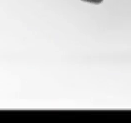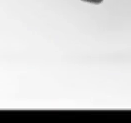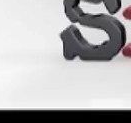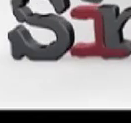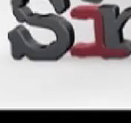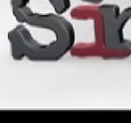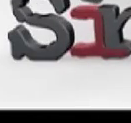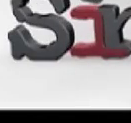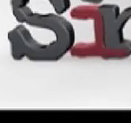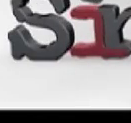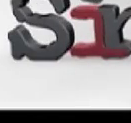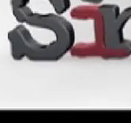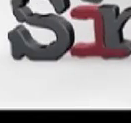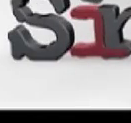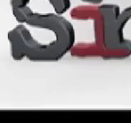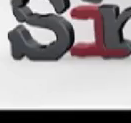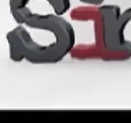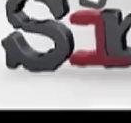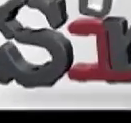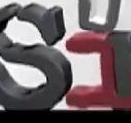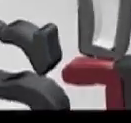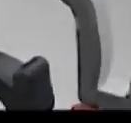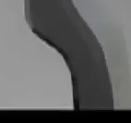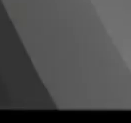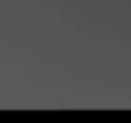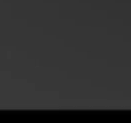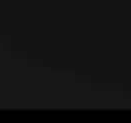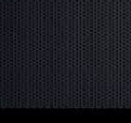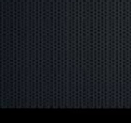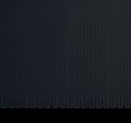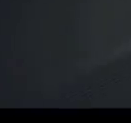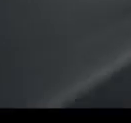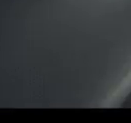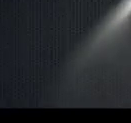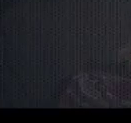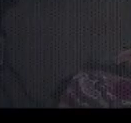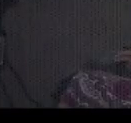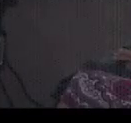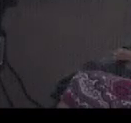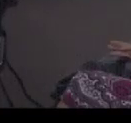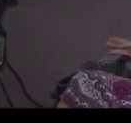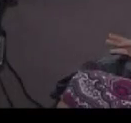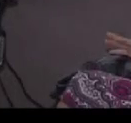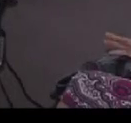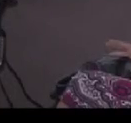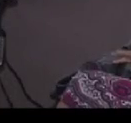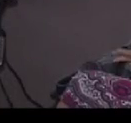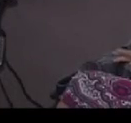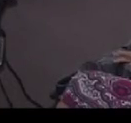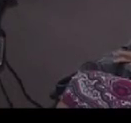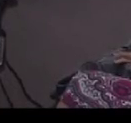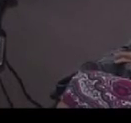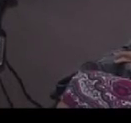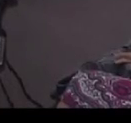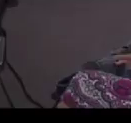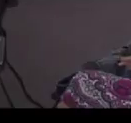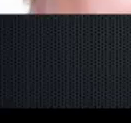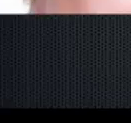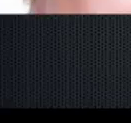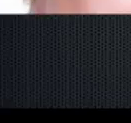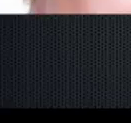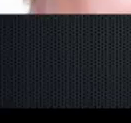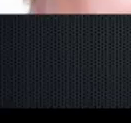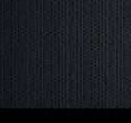Ya regresamos con Sin Rodeos. Gaby Salón y Spa te ofrece gran variedad de